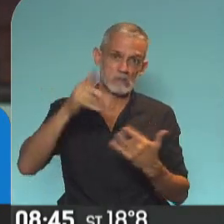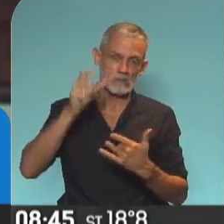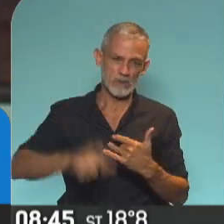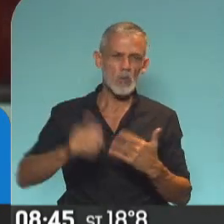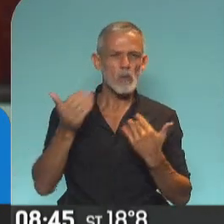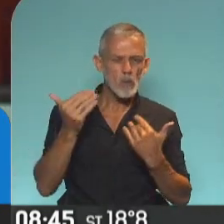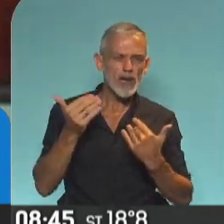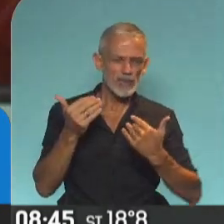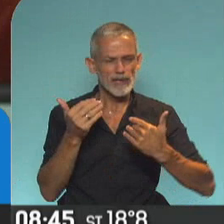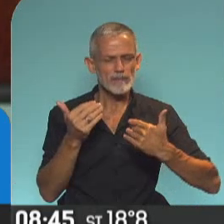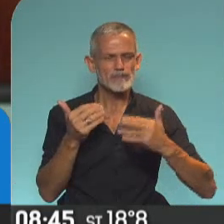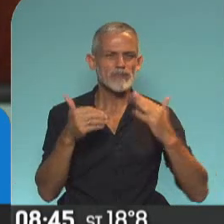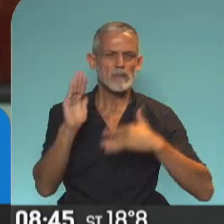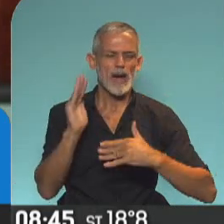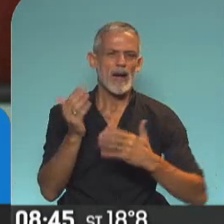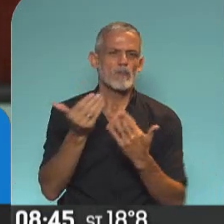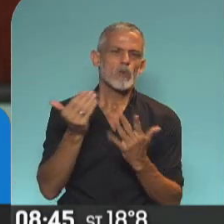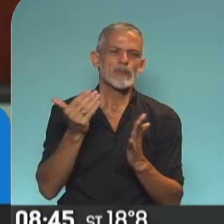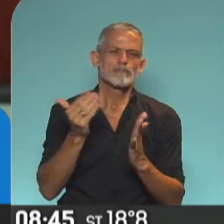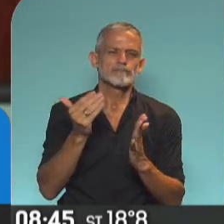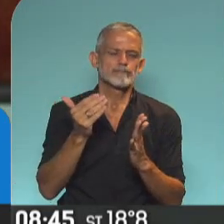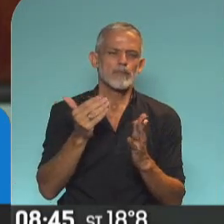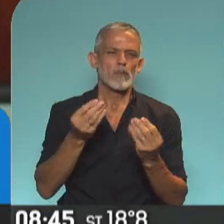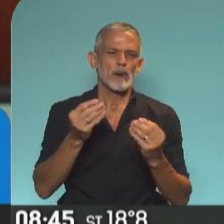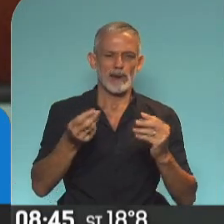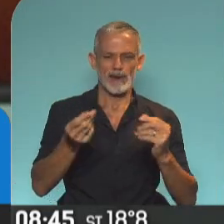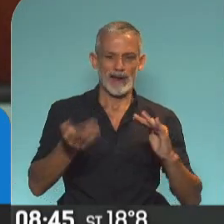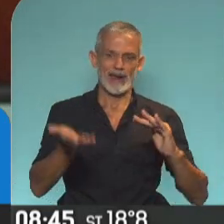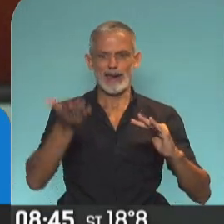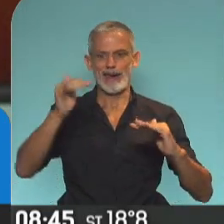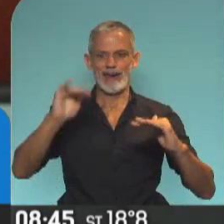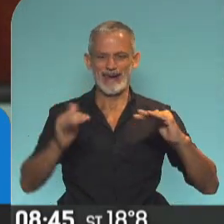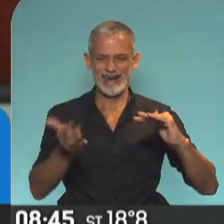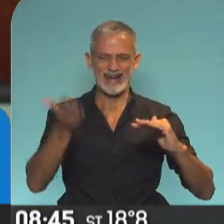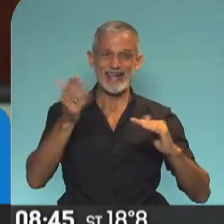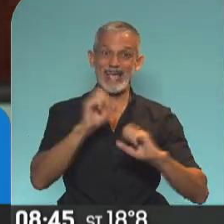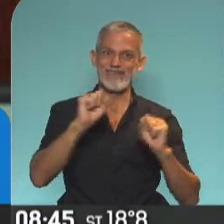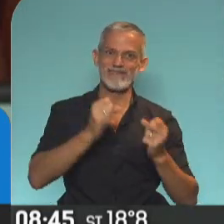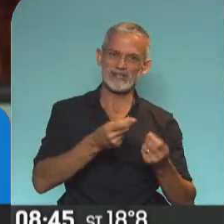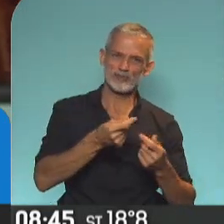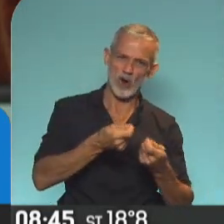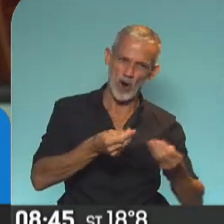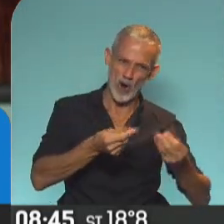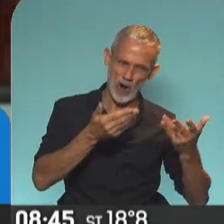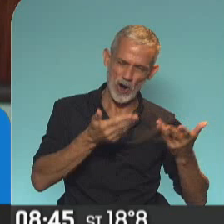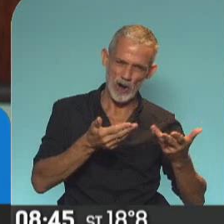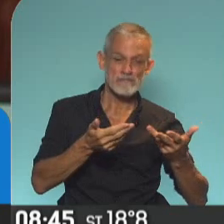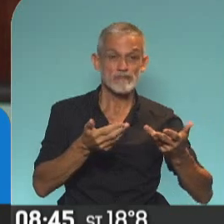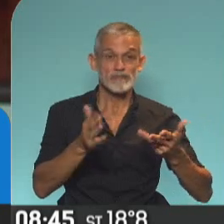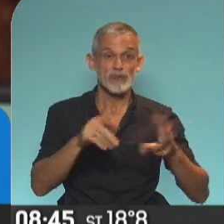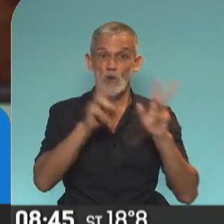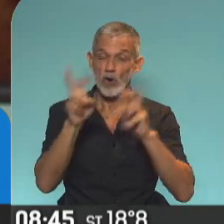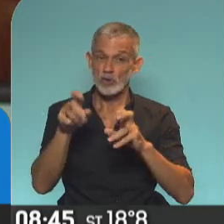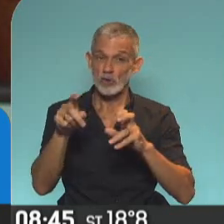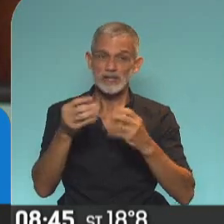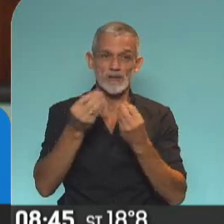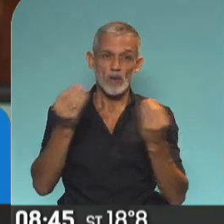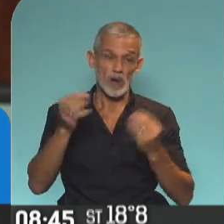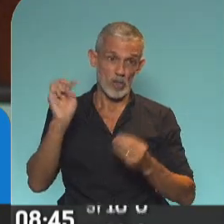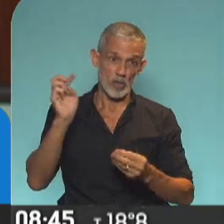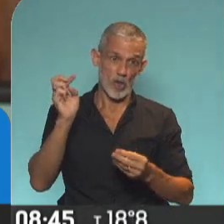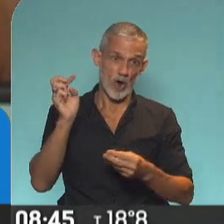góndola del supermercado consumidor final. Eso no son todos los precios de la economía. Eso es la comida y productos de